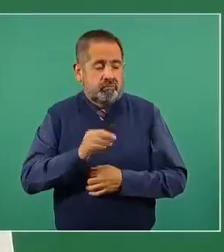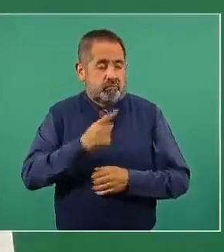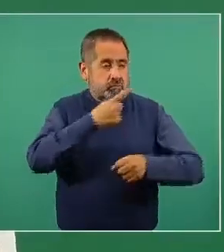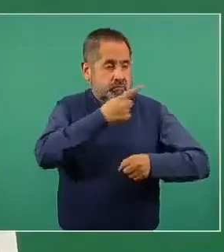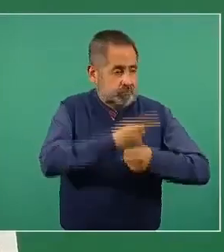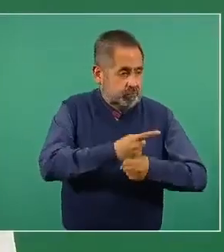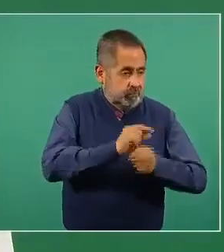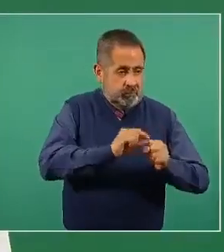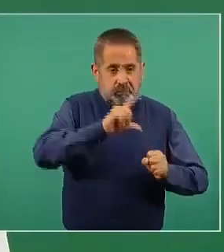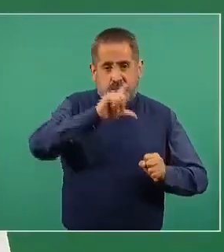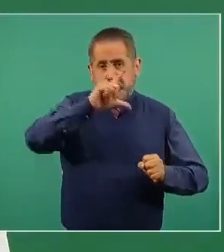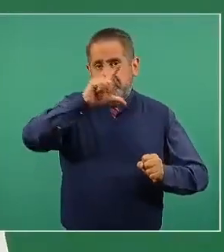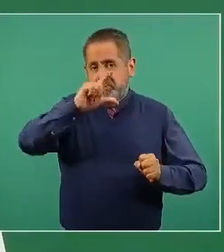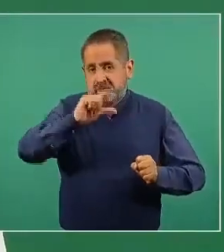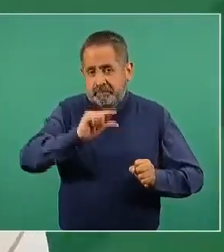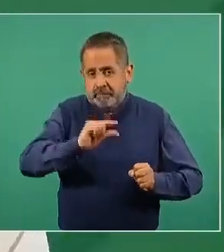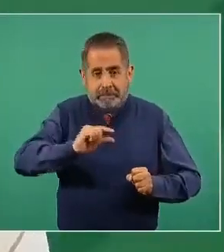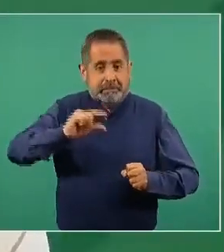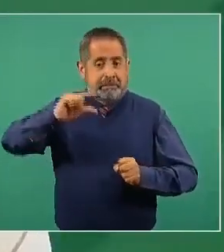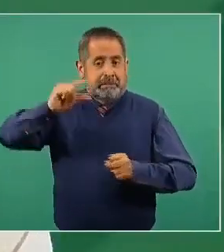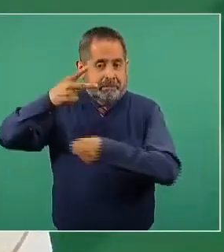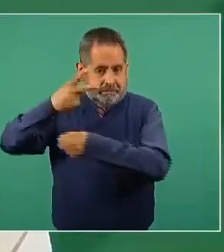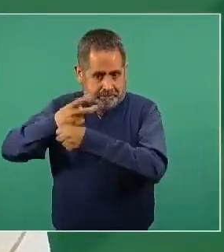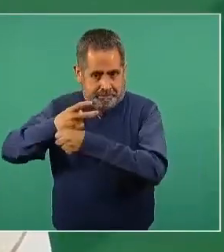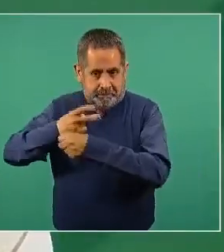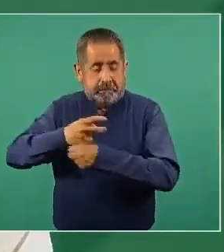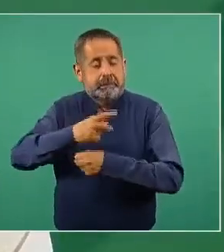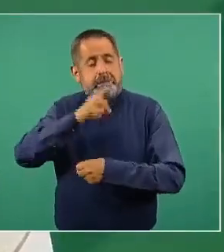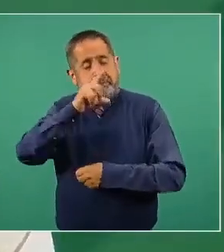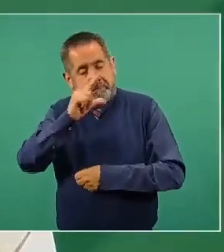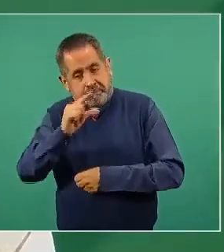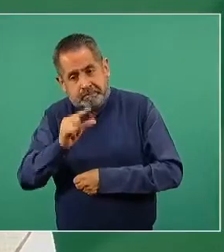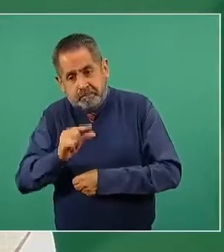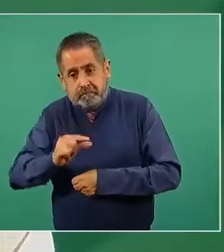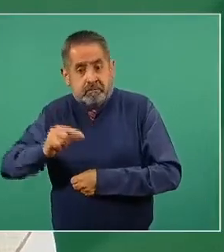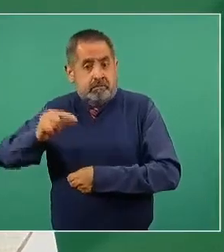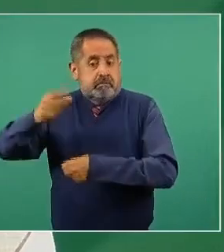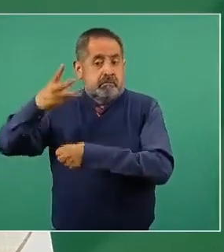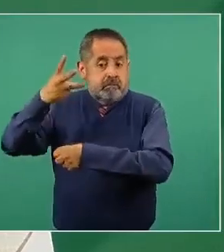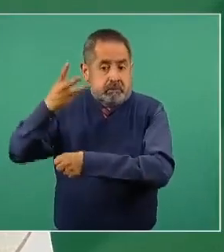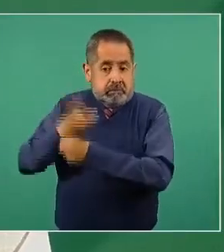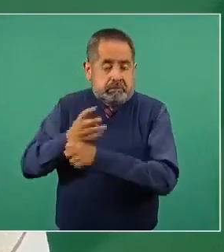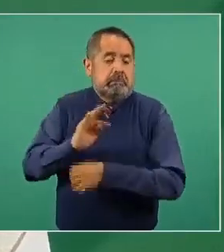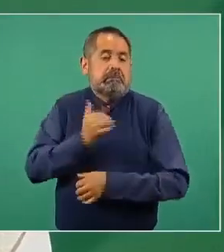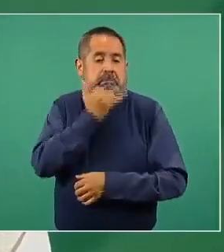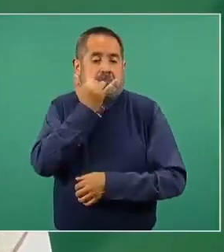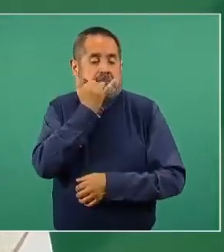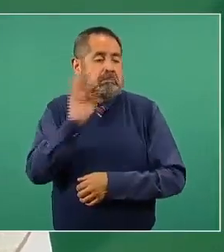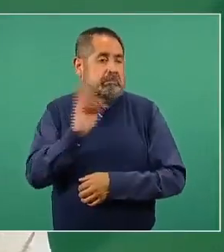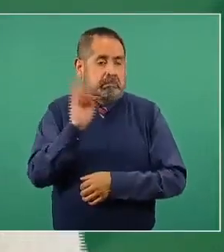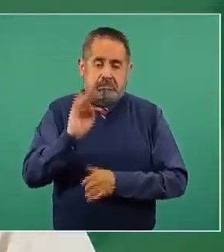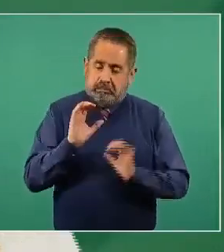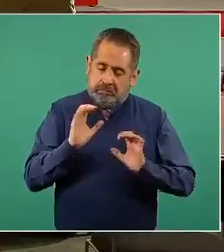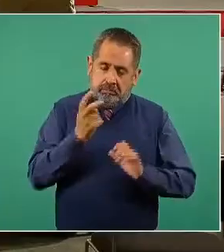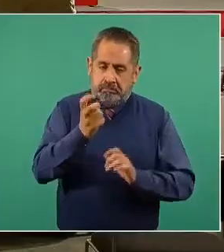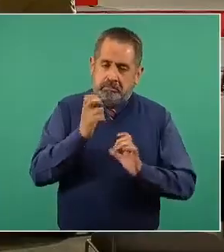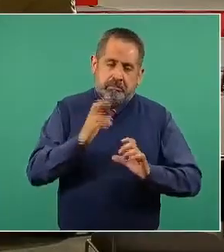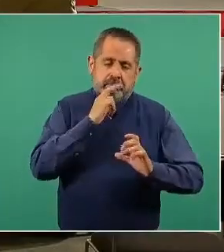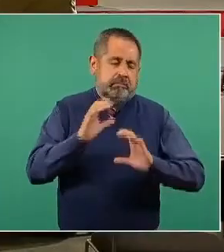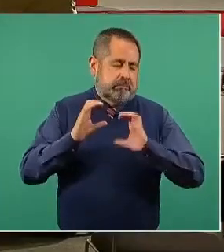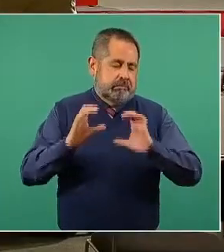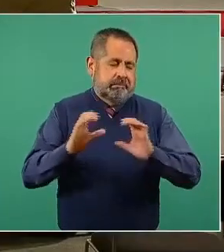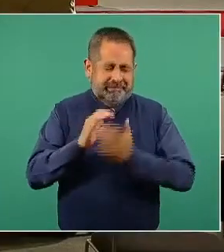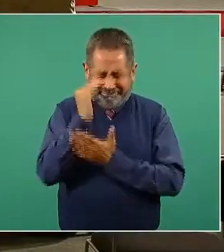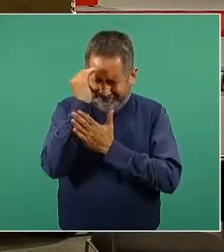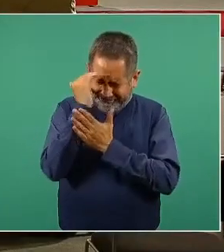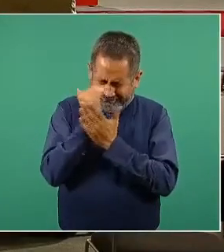tercera ola, sigue presente. Entonces, hay que mantener el equilibrio entre esta